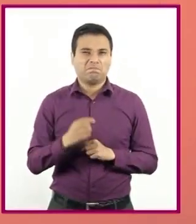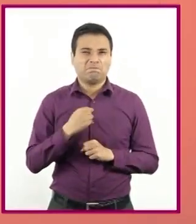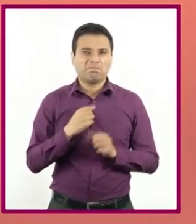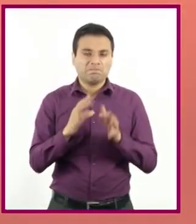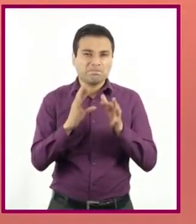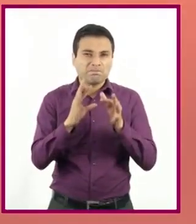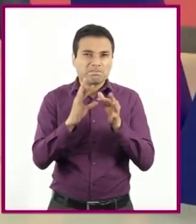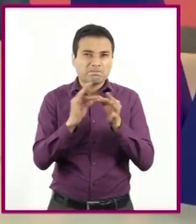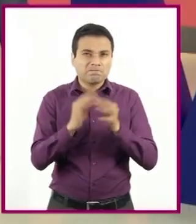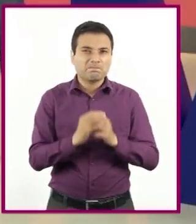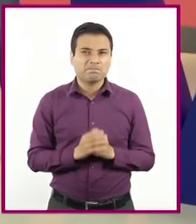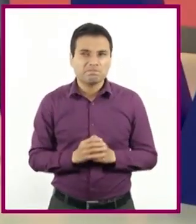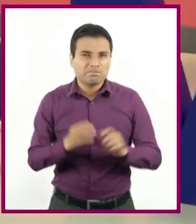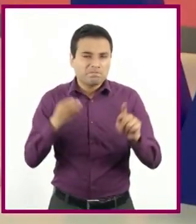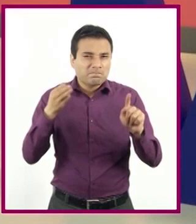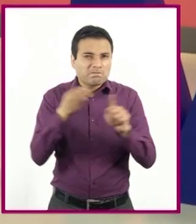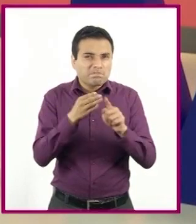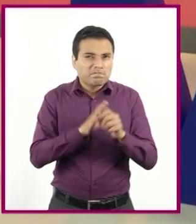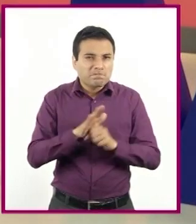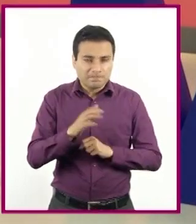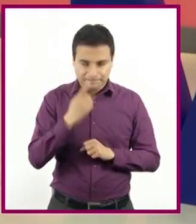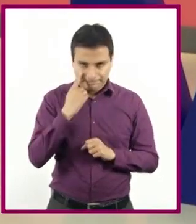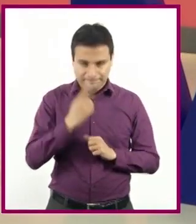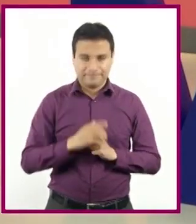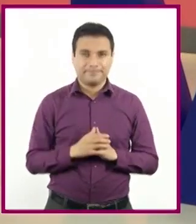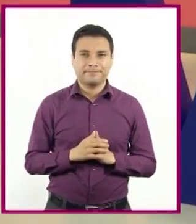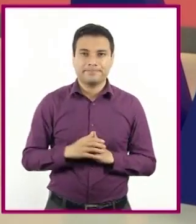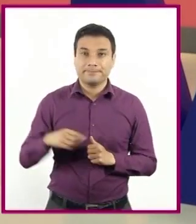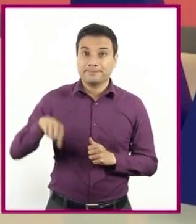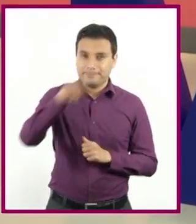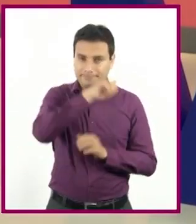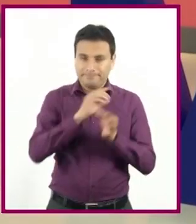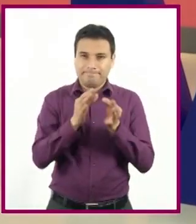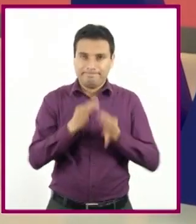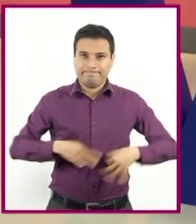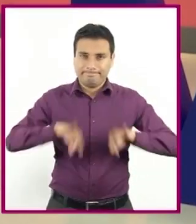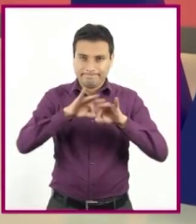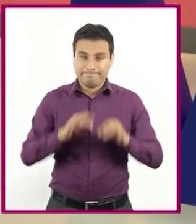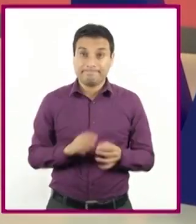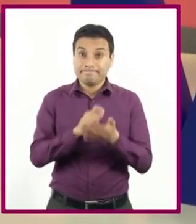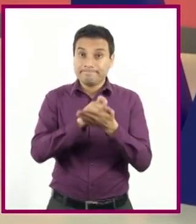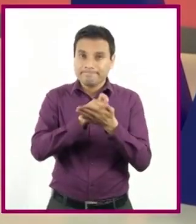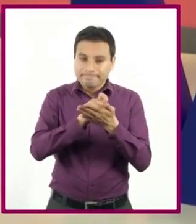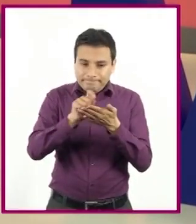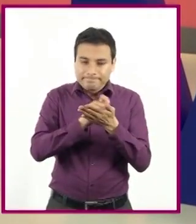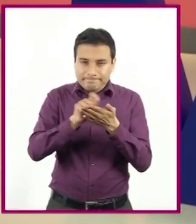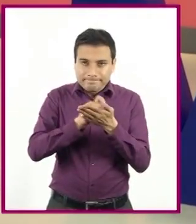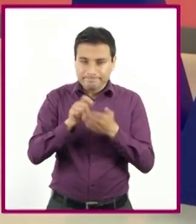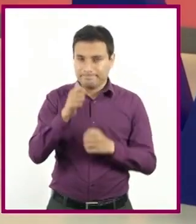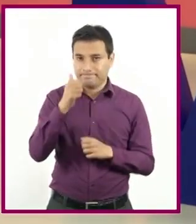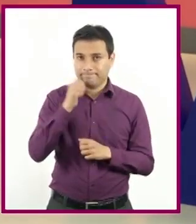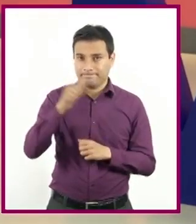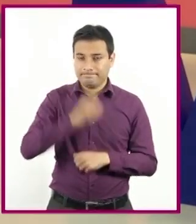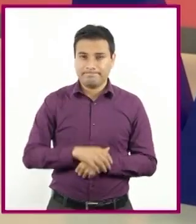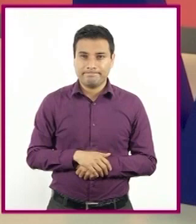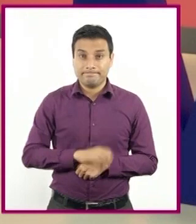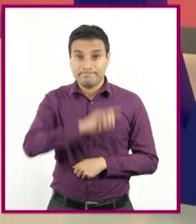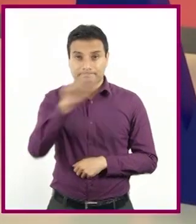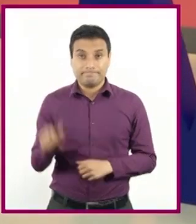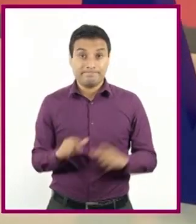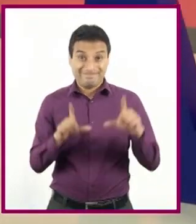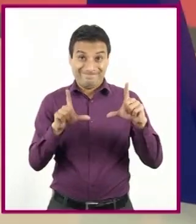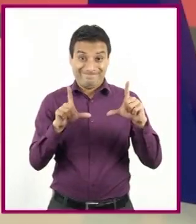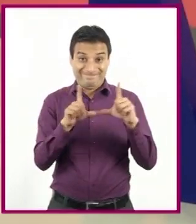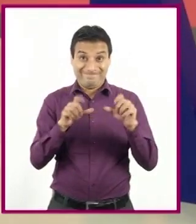su asociación. Es importante que vayan subrayando estas ideas y que las registren en fichas de